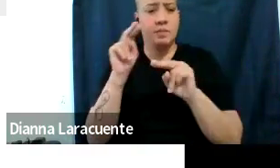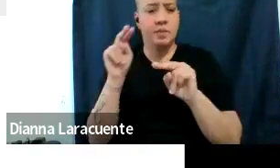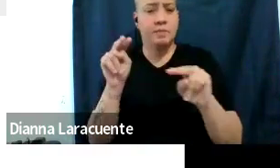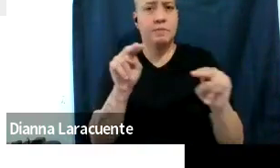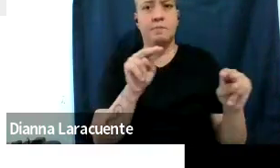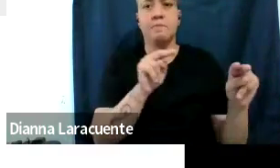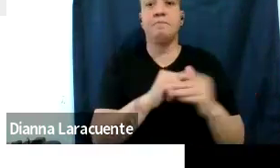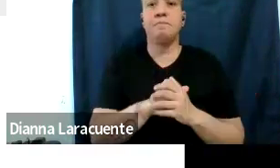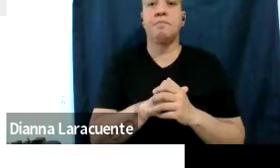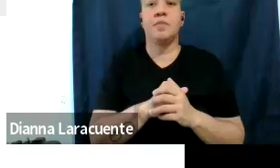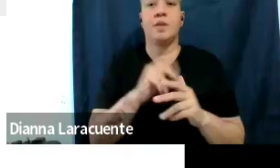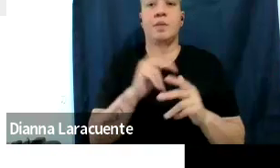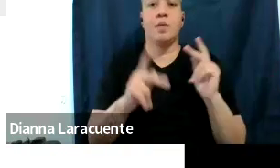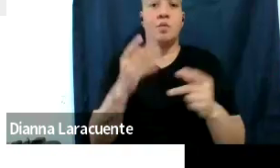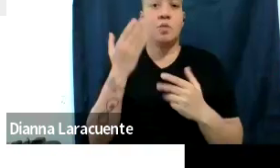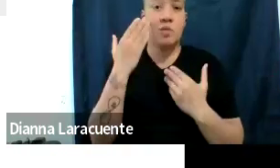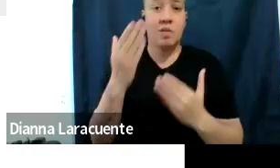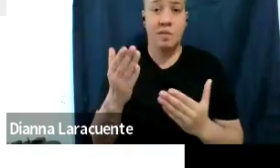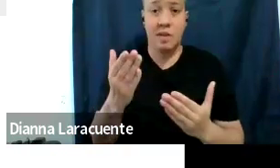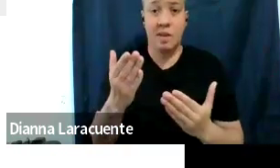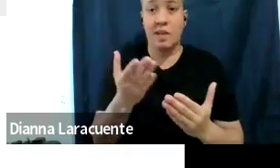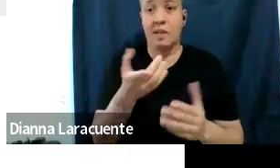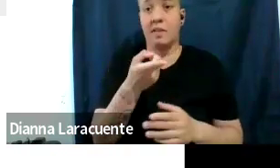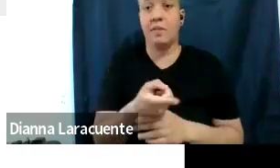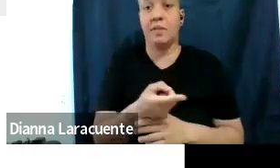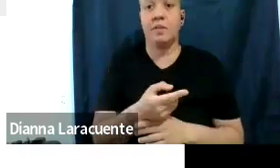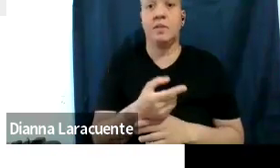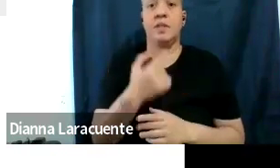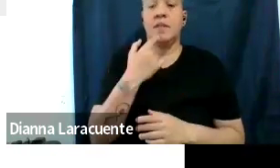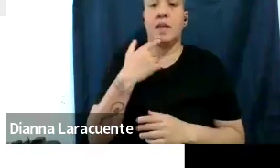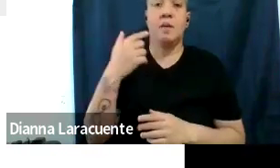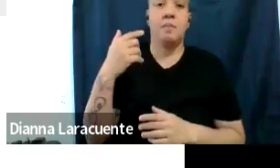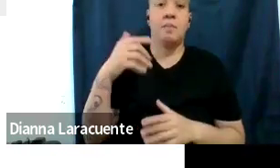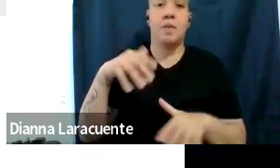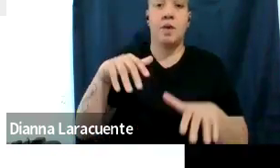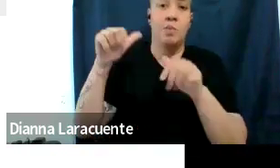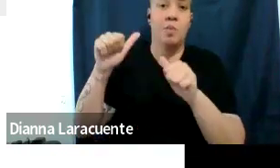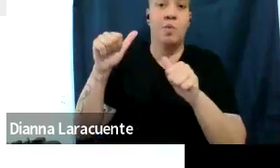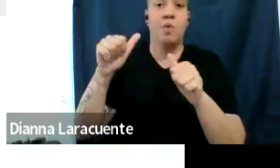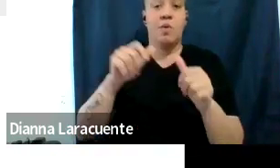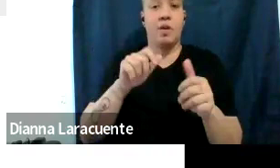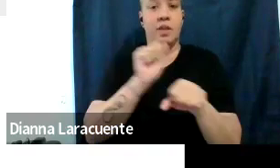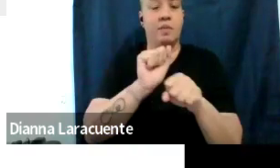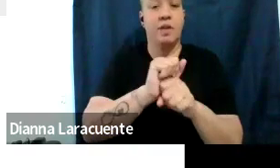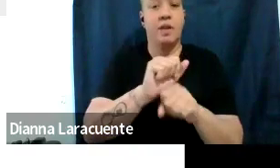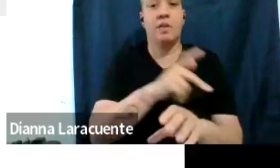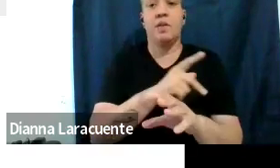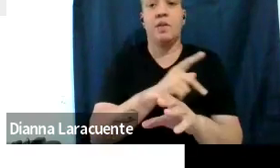La gente todavía no sabía que él estaba. Él decía, me voy a ir a dedicarme a la poesía, y la gente le gritaba, no,